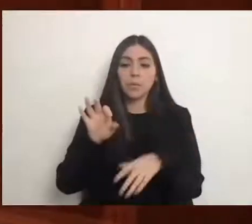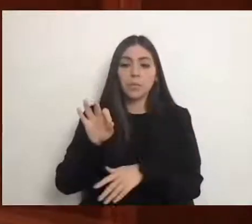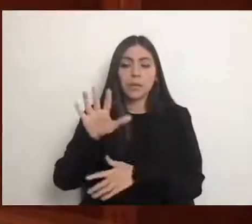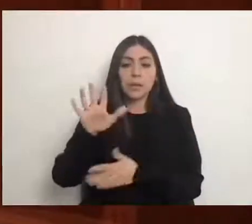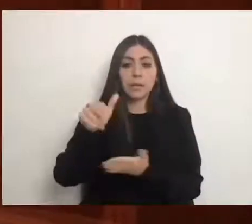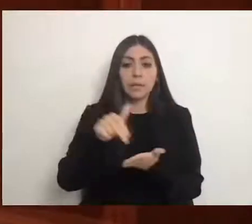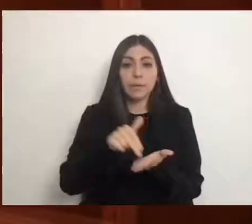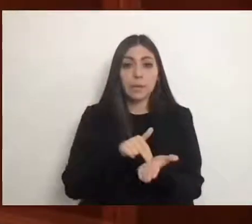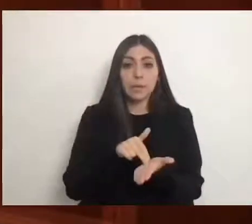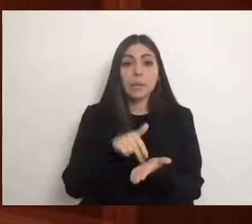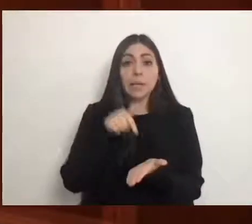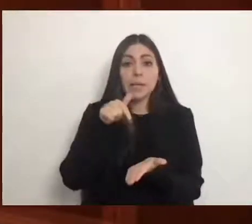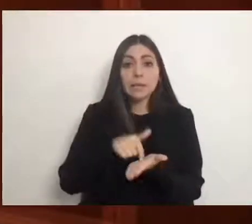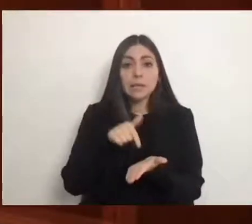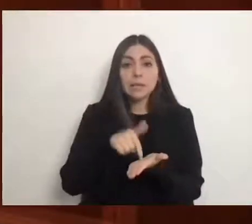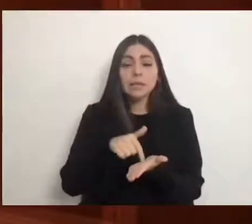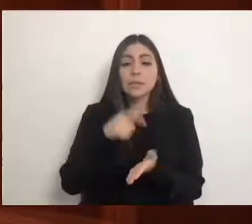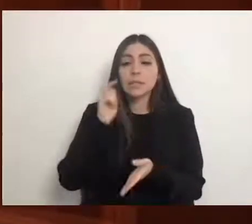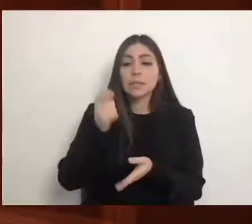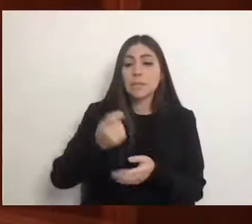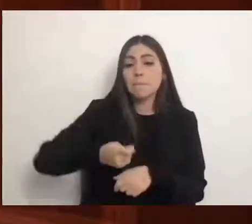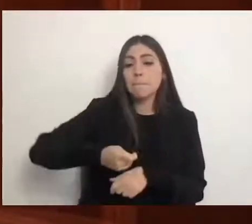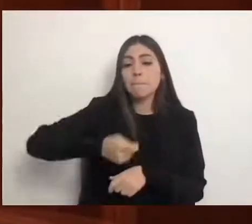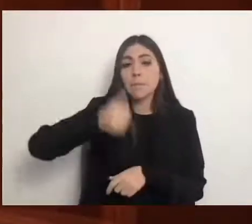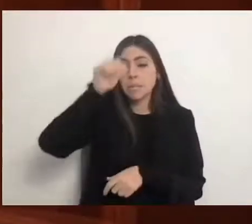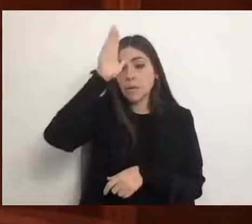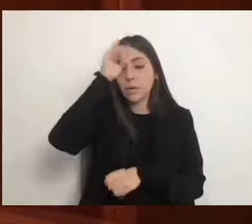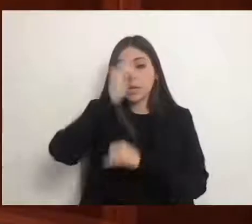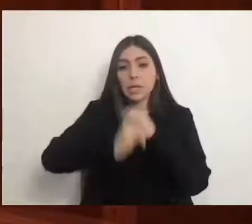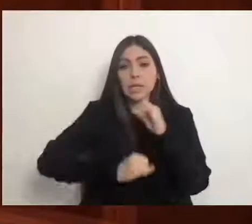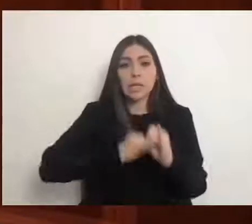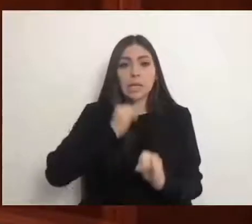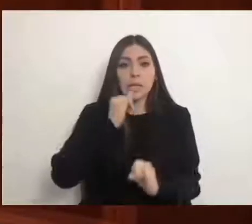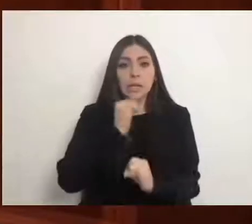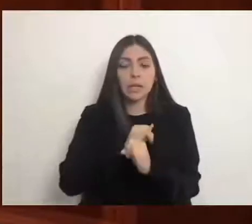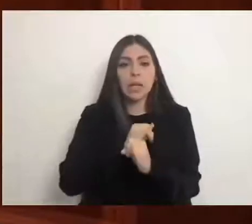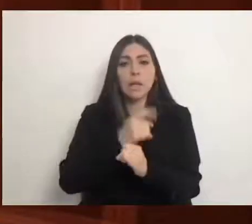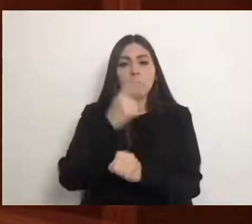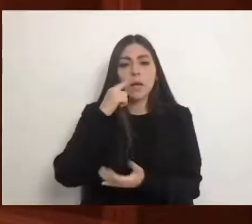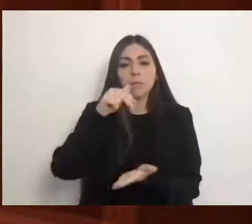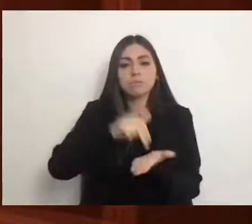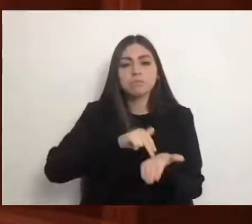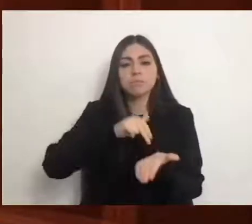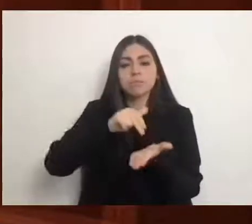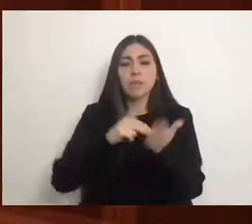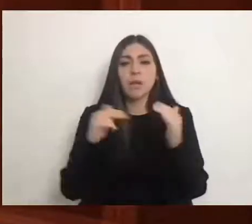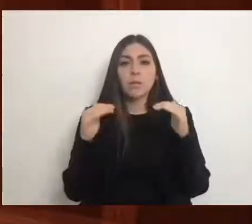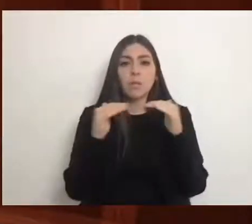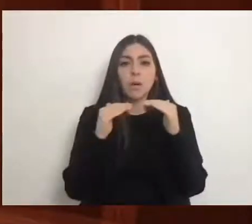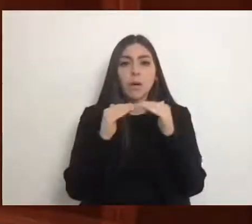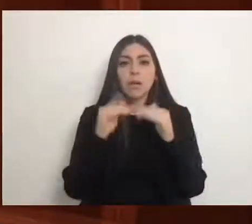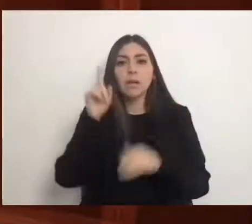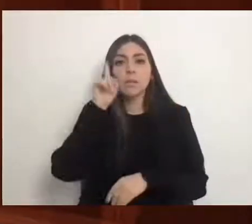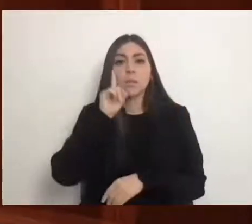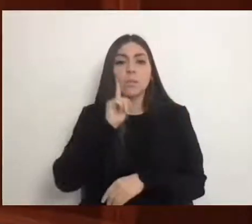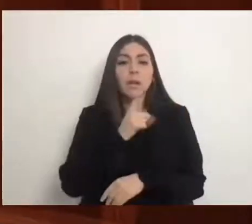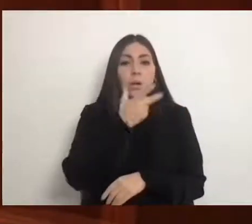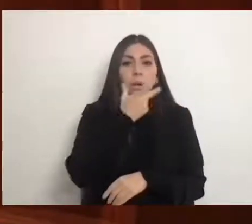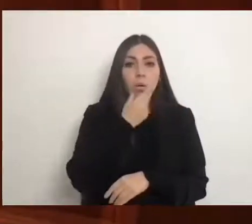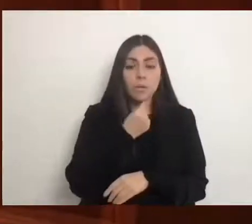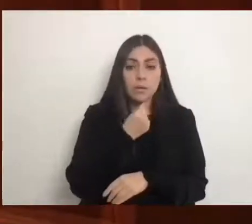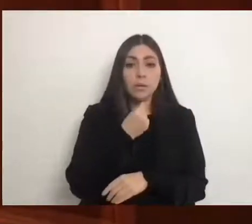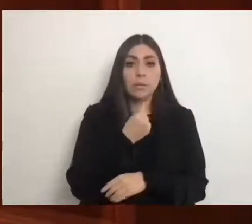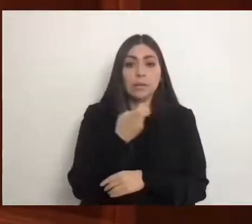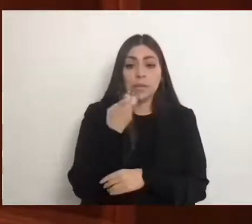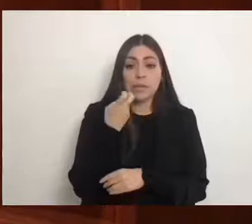el primer acuerdo internacional para afirmar el principio de igualdad entre mujeres y hombres, lo que ha significado